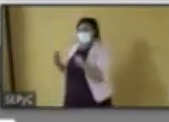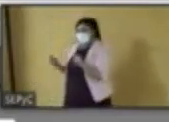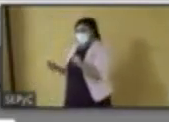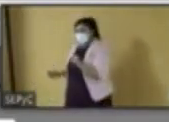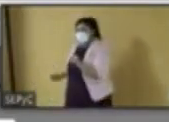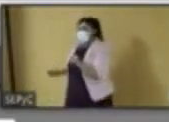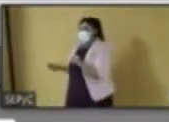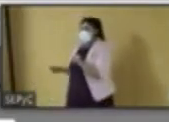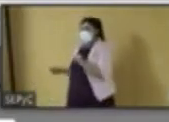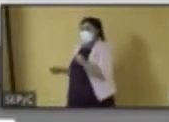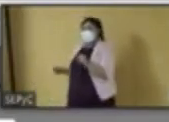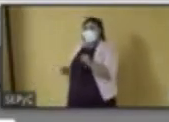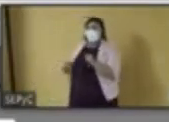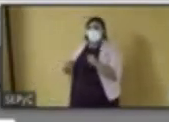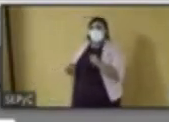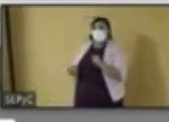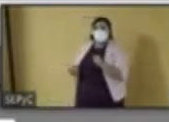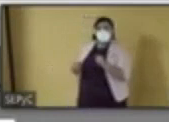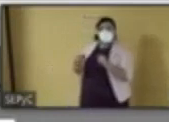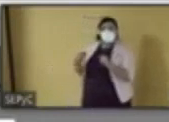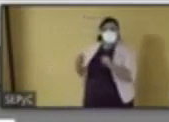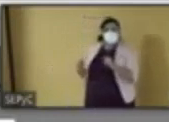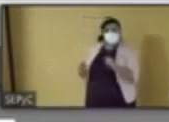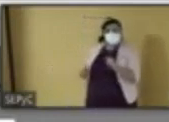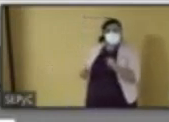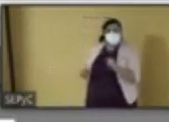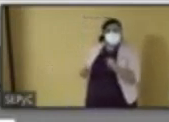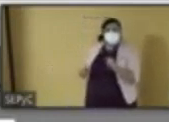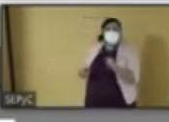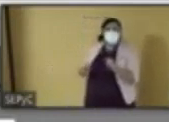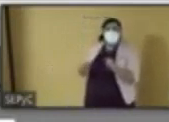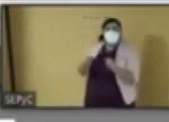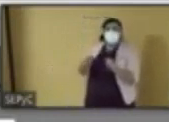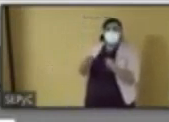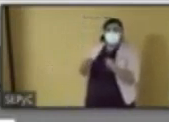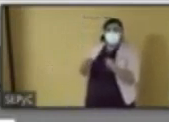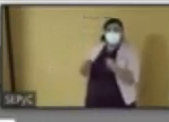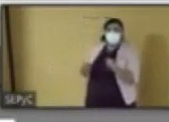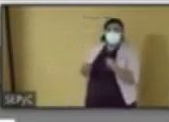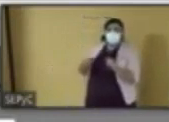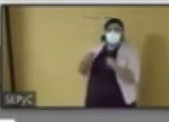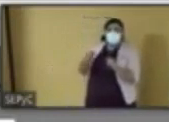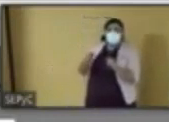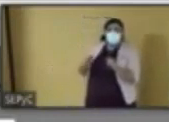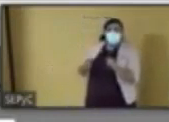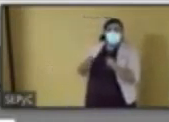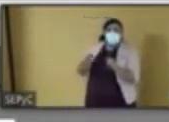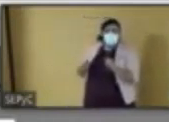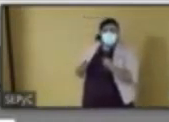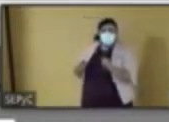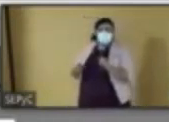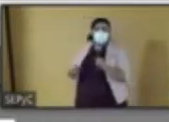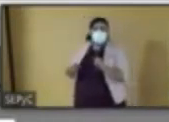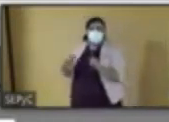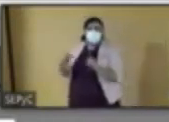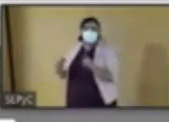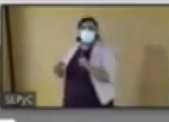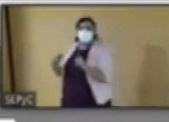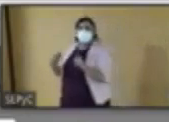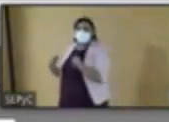a comprobar la propiedad, podemos insertar la clave catastral o podemos insertar el número del libro y